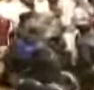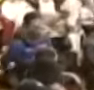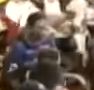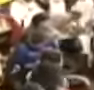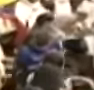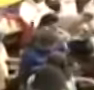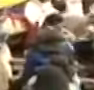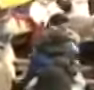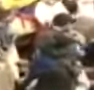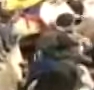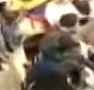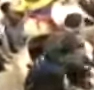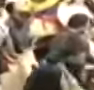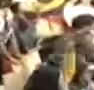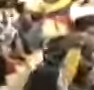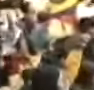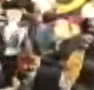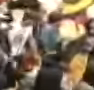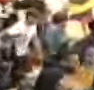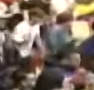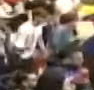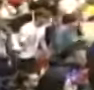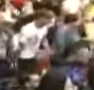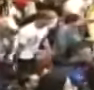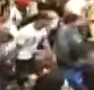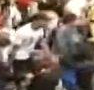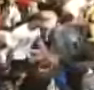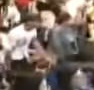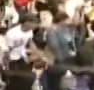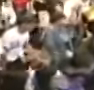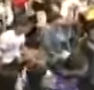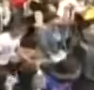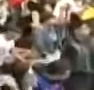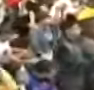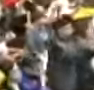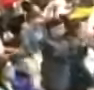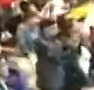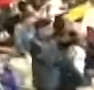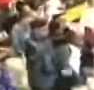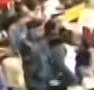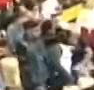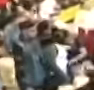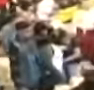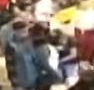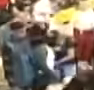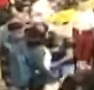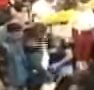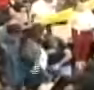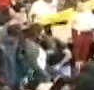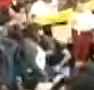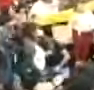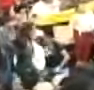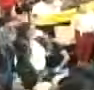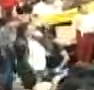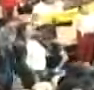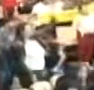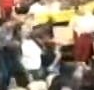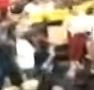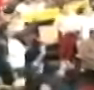¡Viva la Unión Nacional! ¡Viva Venezuela toda! ¡Viva! ¡Que viva la